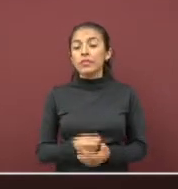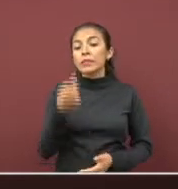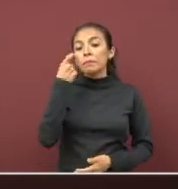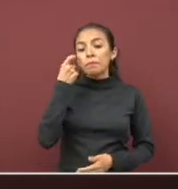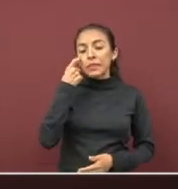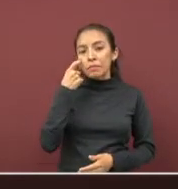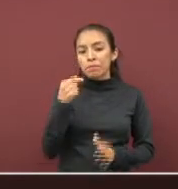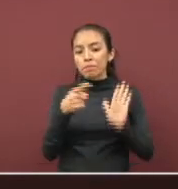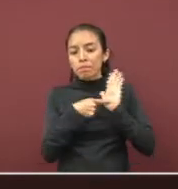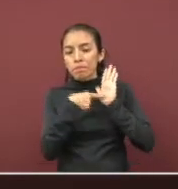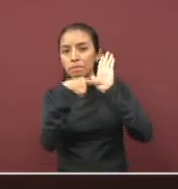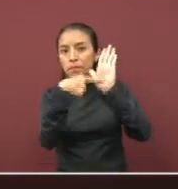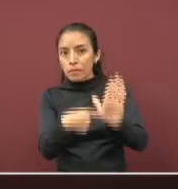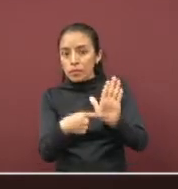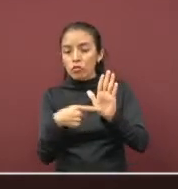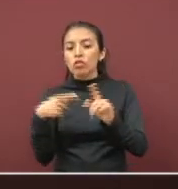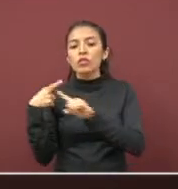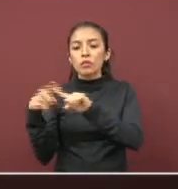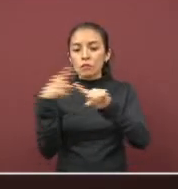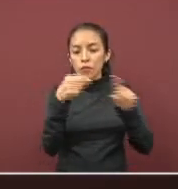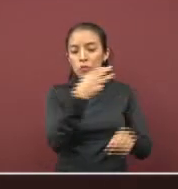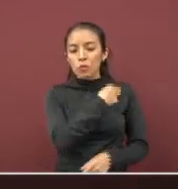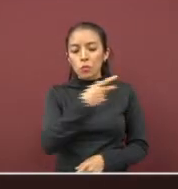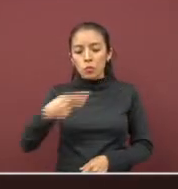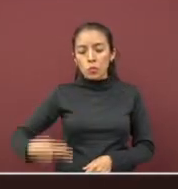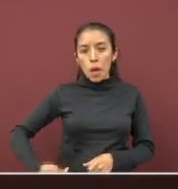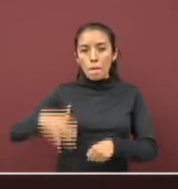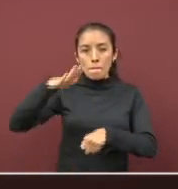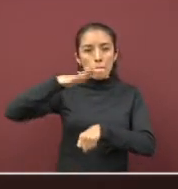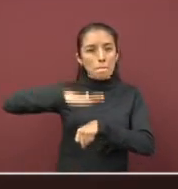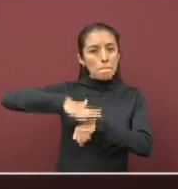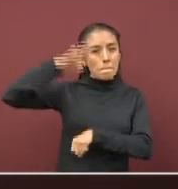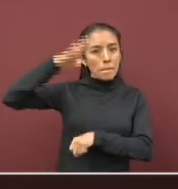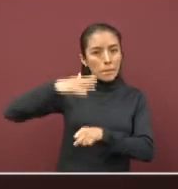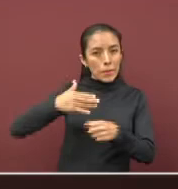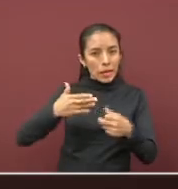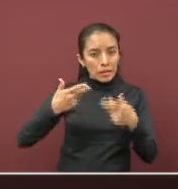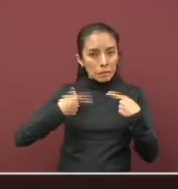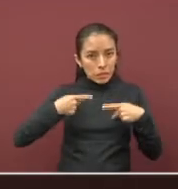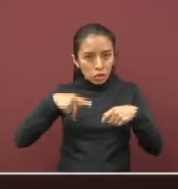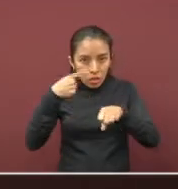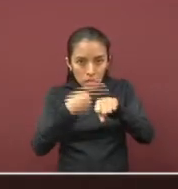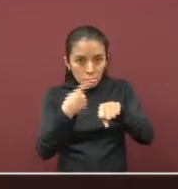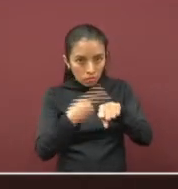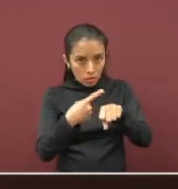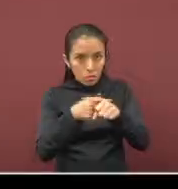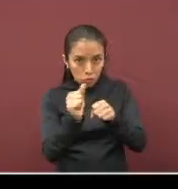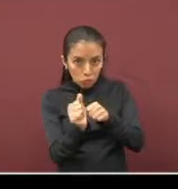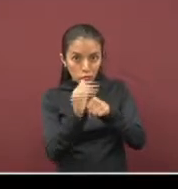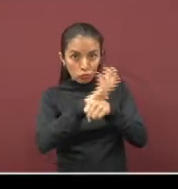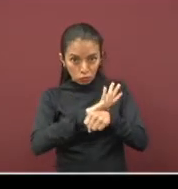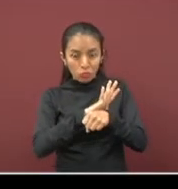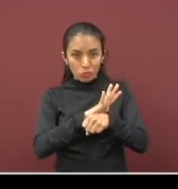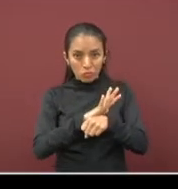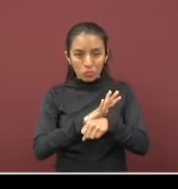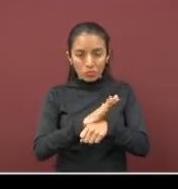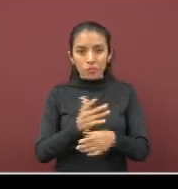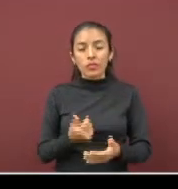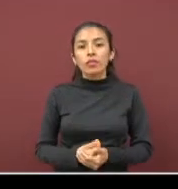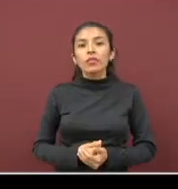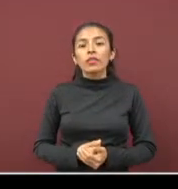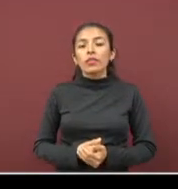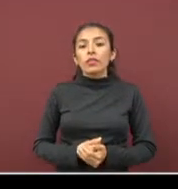situación de los municipios en donde se registra la mayoría de los casos positivos actuales que mencioné al inicio